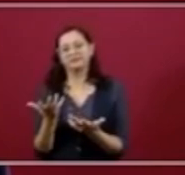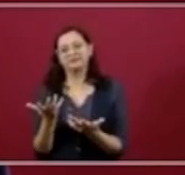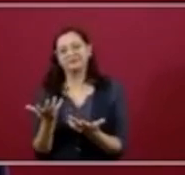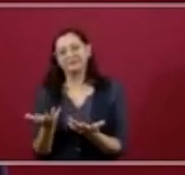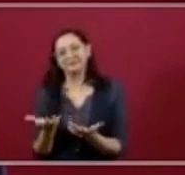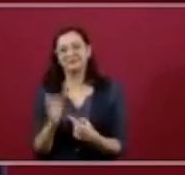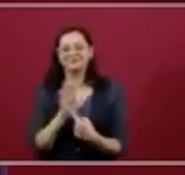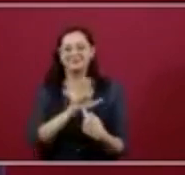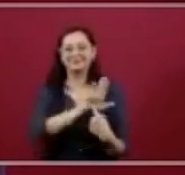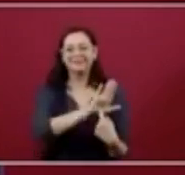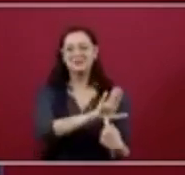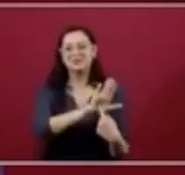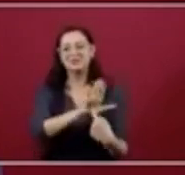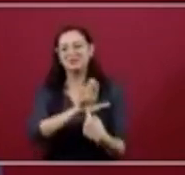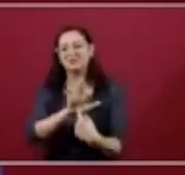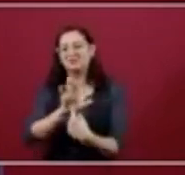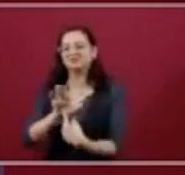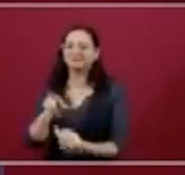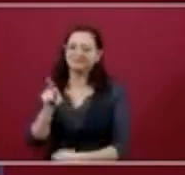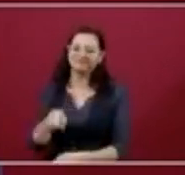pues perjudicados